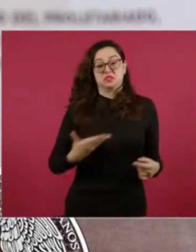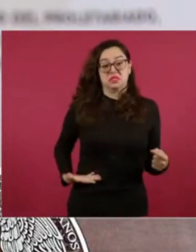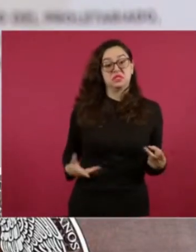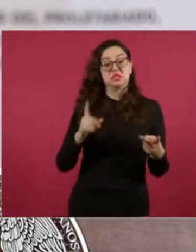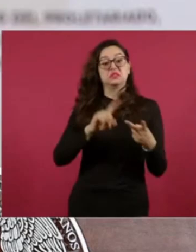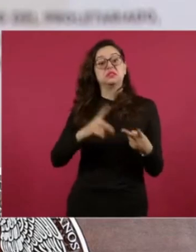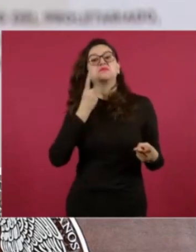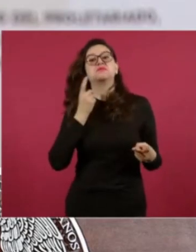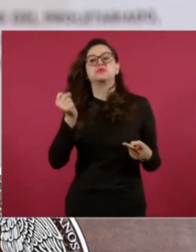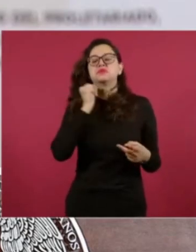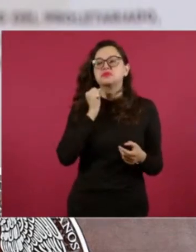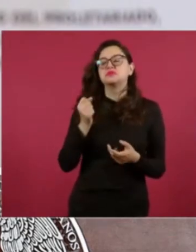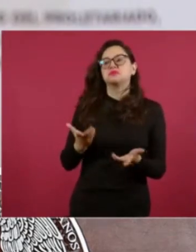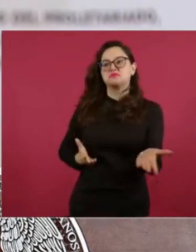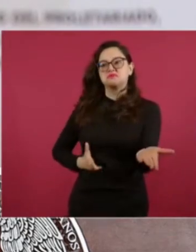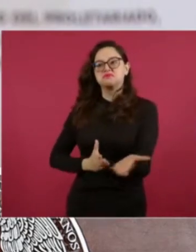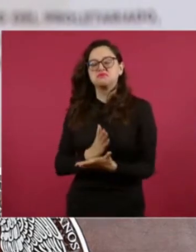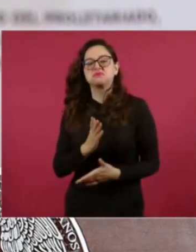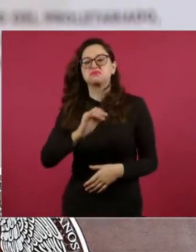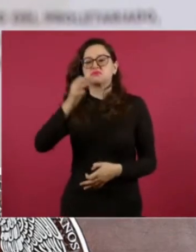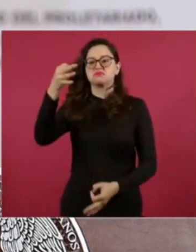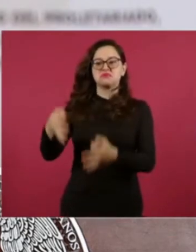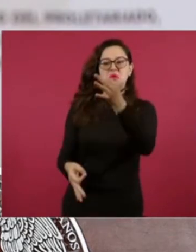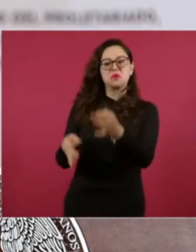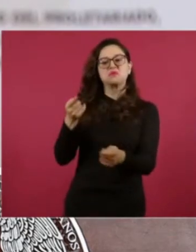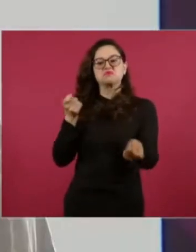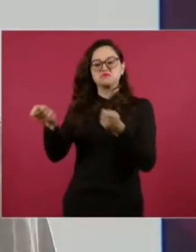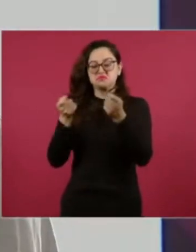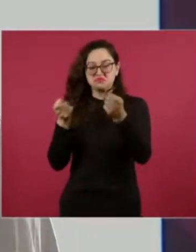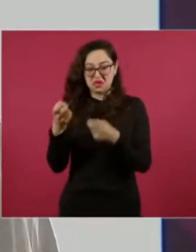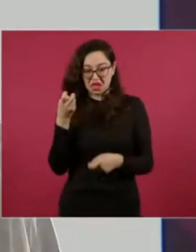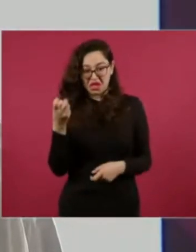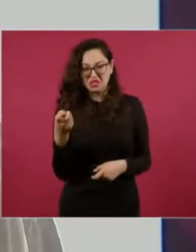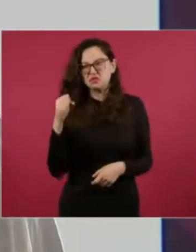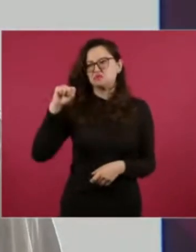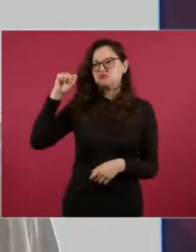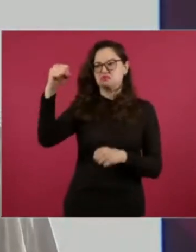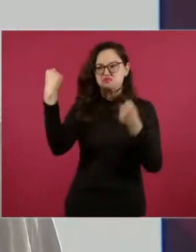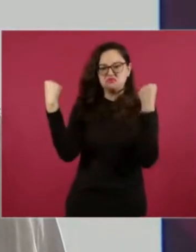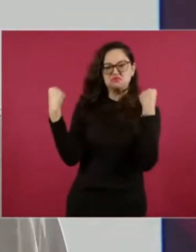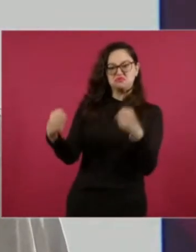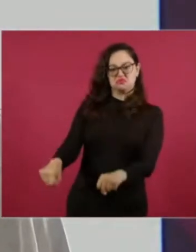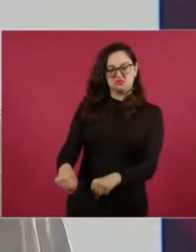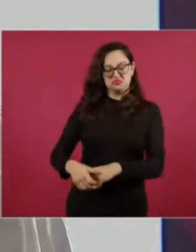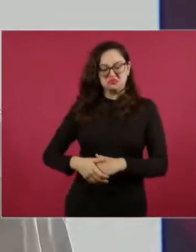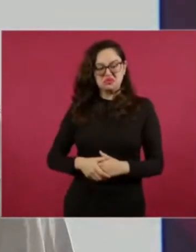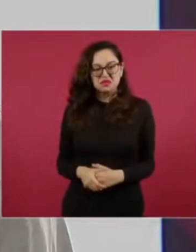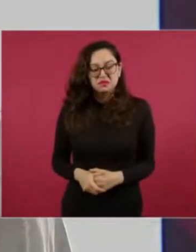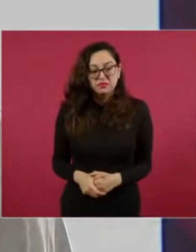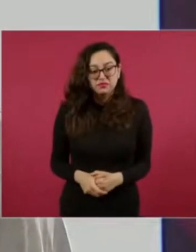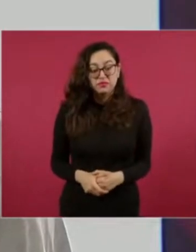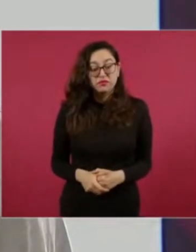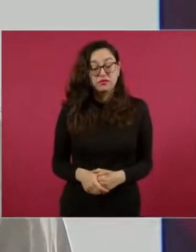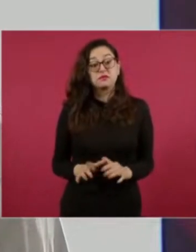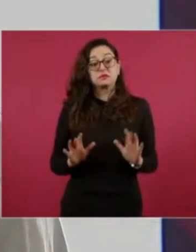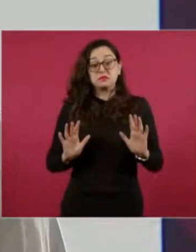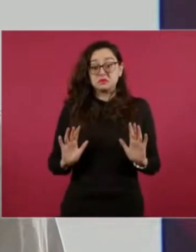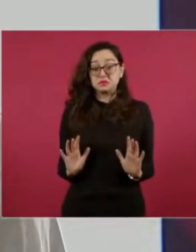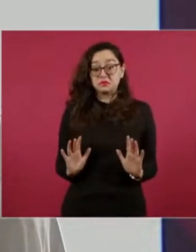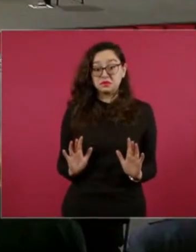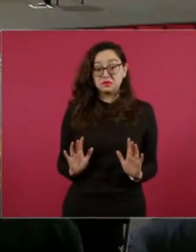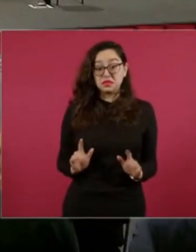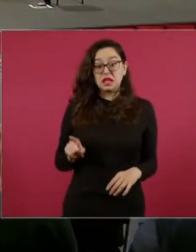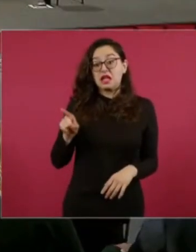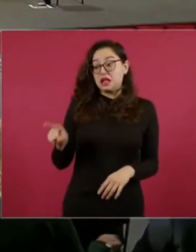en nuestro país y que es un acto de tiranía. Y fue más lejos, y aquí inserte su bonita